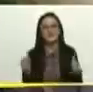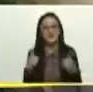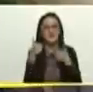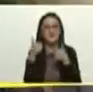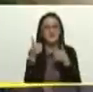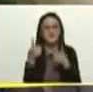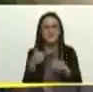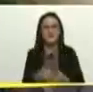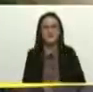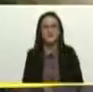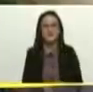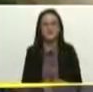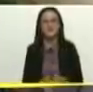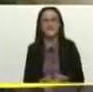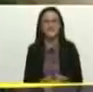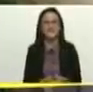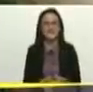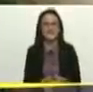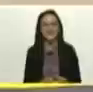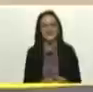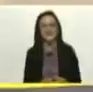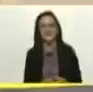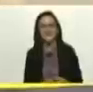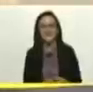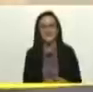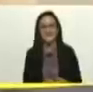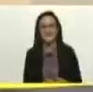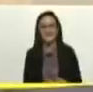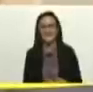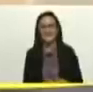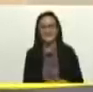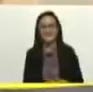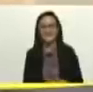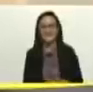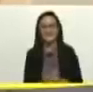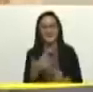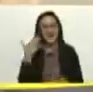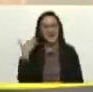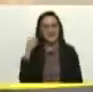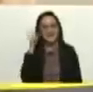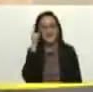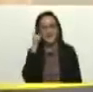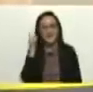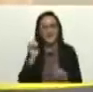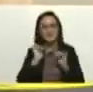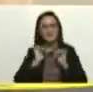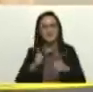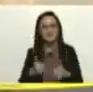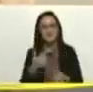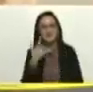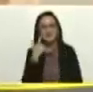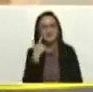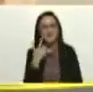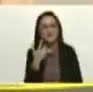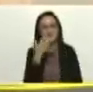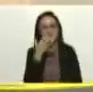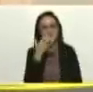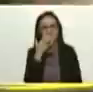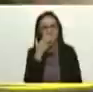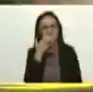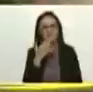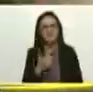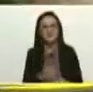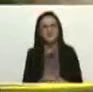Extraordinaria. Muy bien actuada. Y hace unos días empezamos a ver una que es muy, muy, muy,